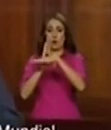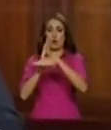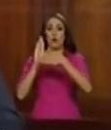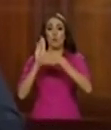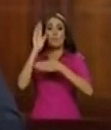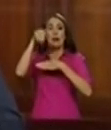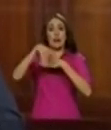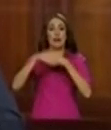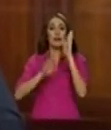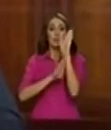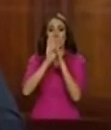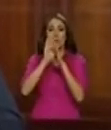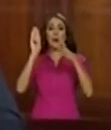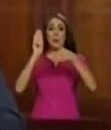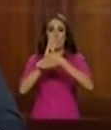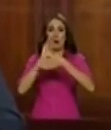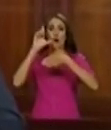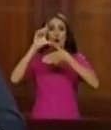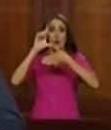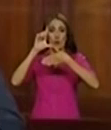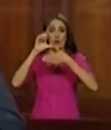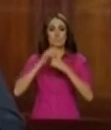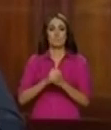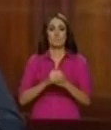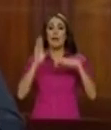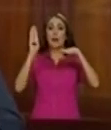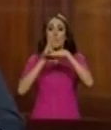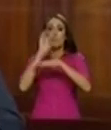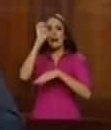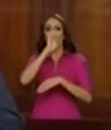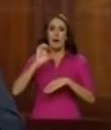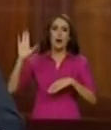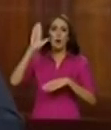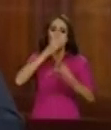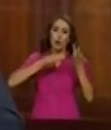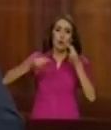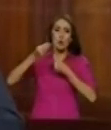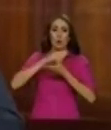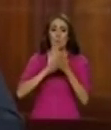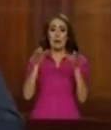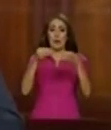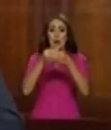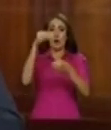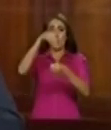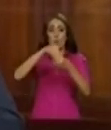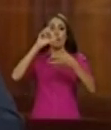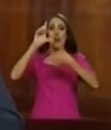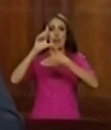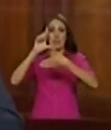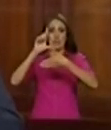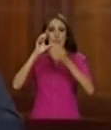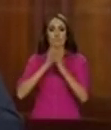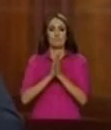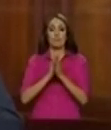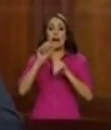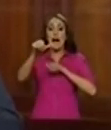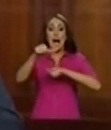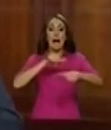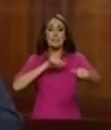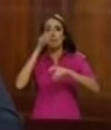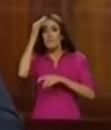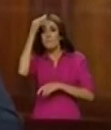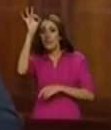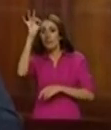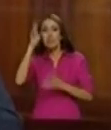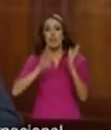Desarrollo, del Banco de Desarrollo de América Latina, CAF, del Banco Europeo de Inversiones, del Fondo Latinoamericano de Reservas, de la Agencia Francesa